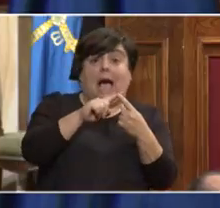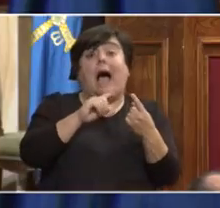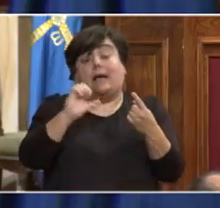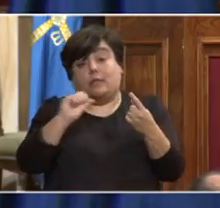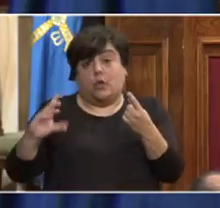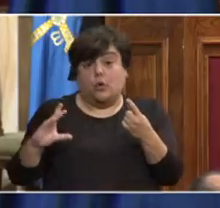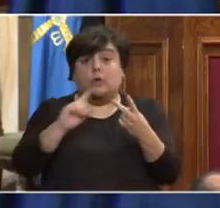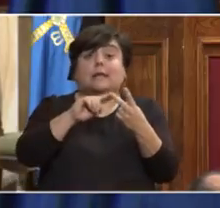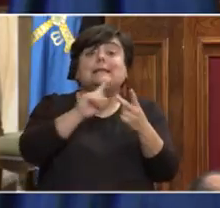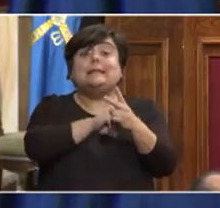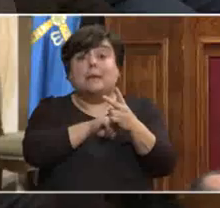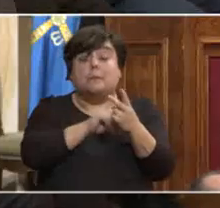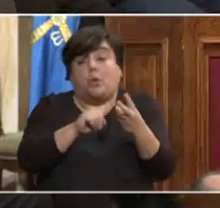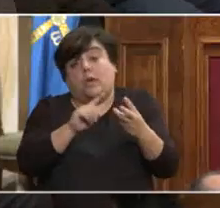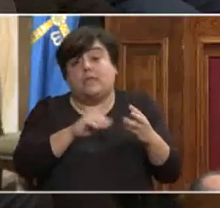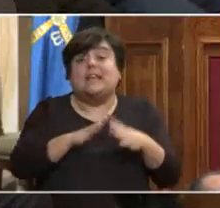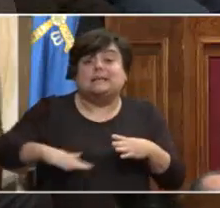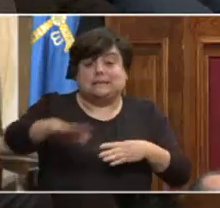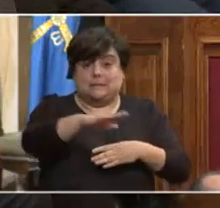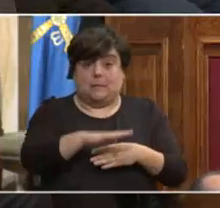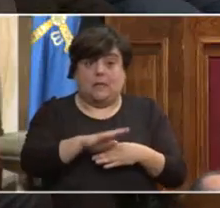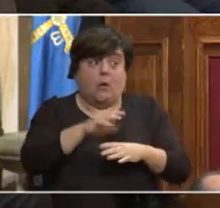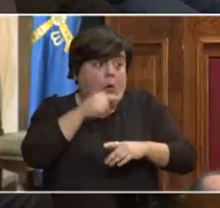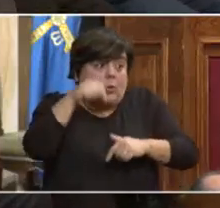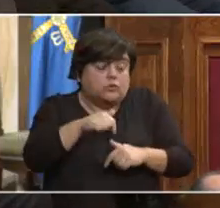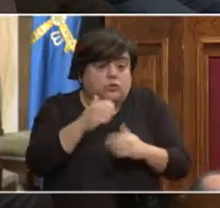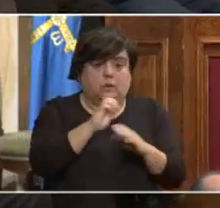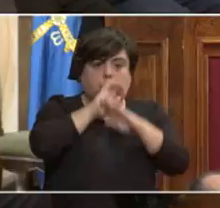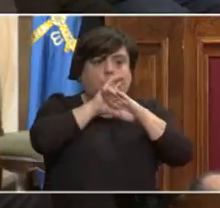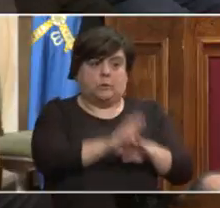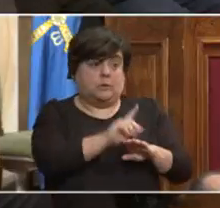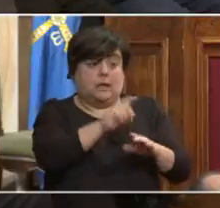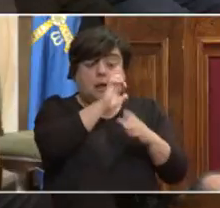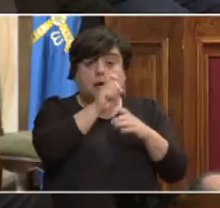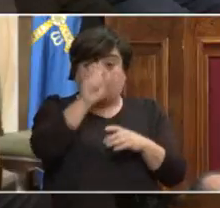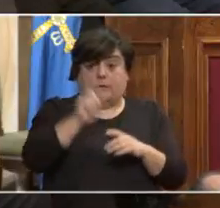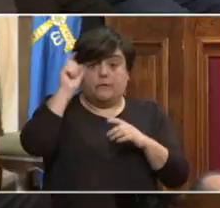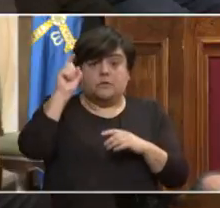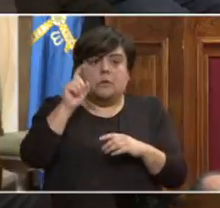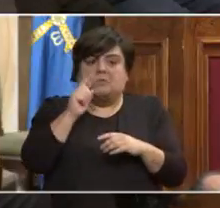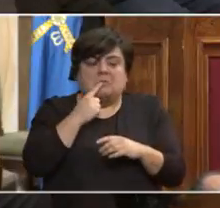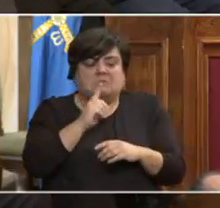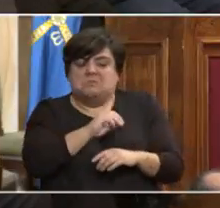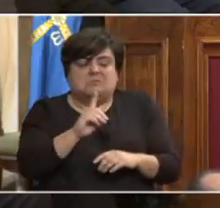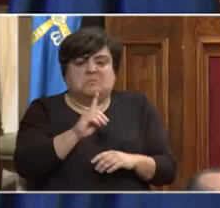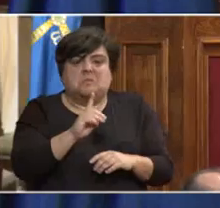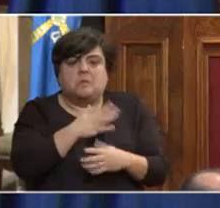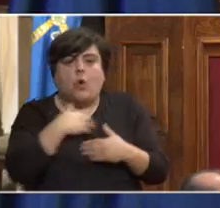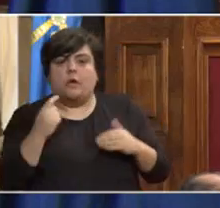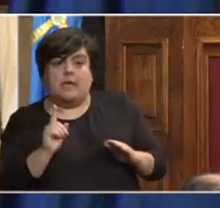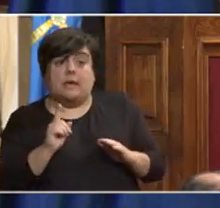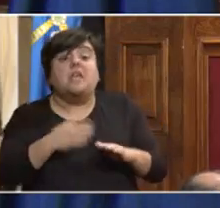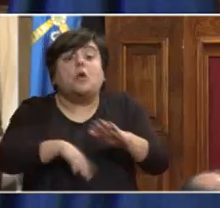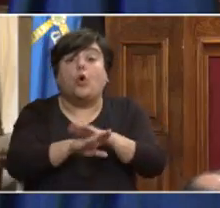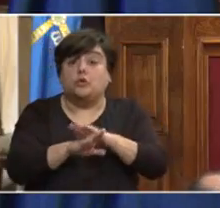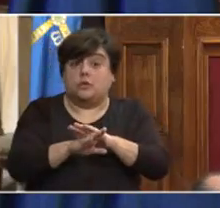de espacio. Hoy en día, los seguidores más puristas del tratado de Mastropiero reniegan de la corrección y siguen haciendo que en